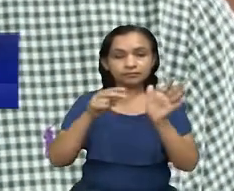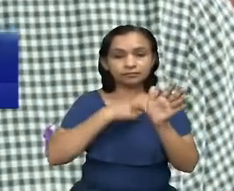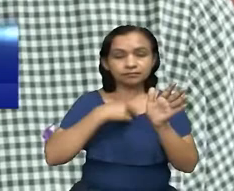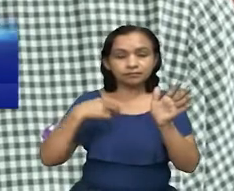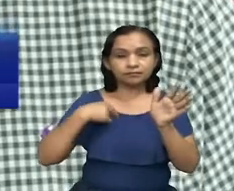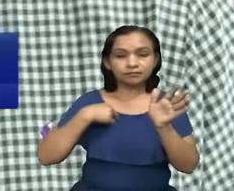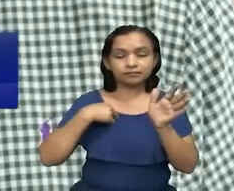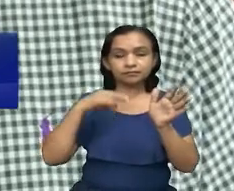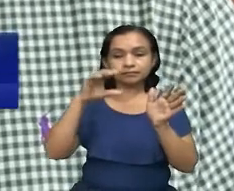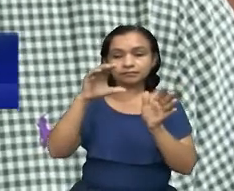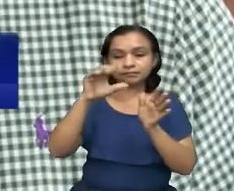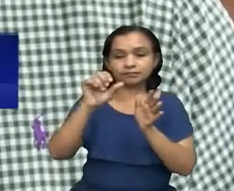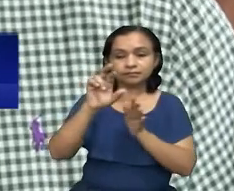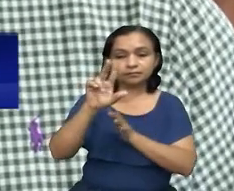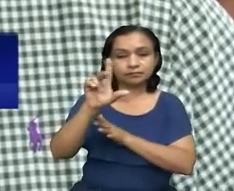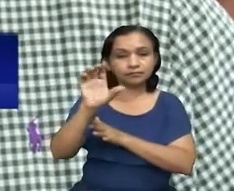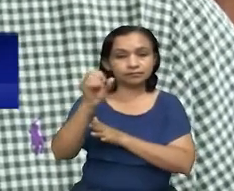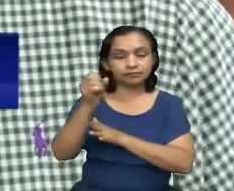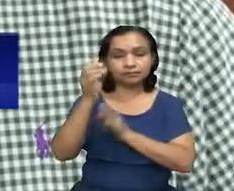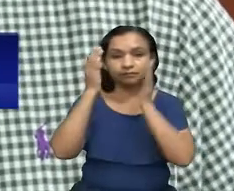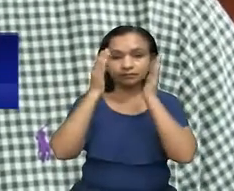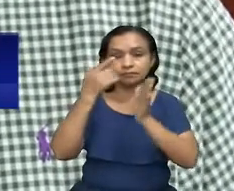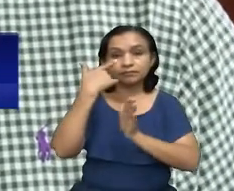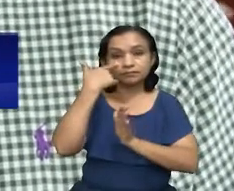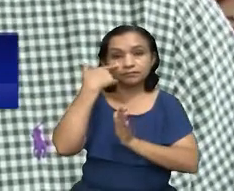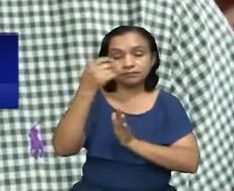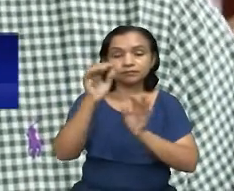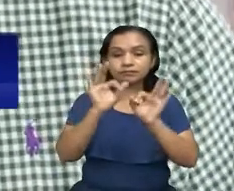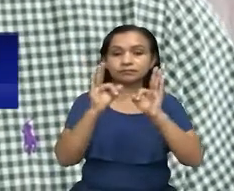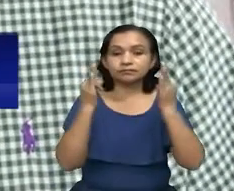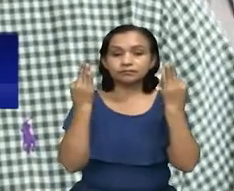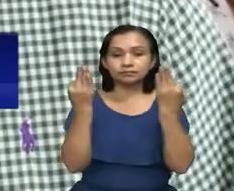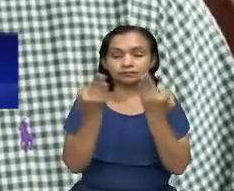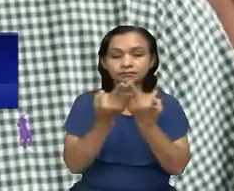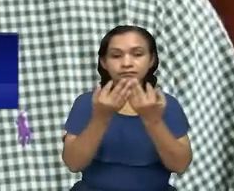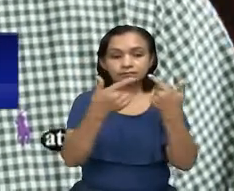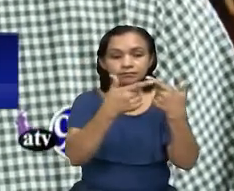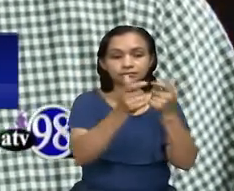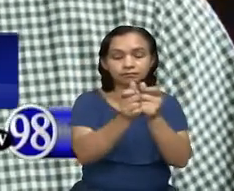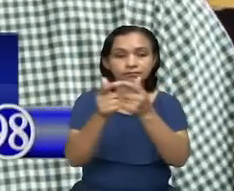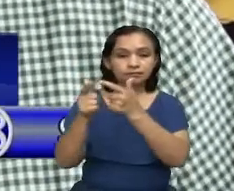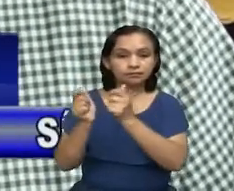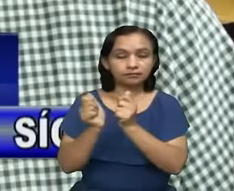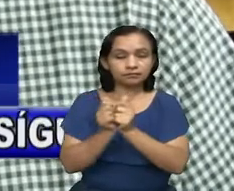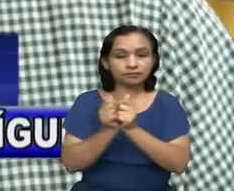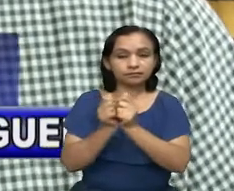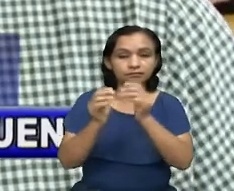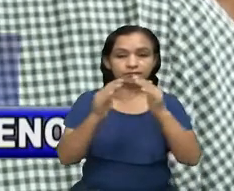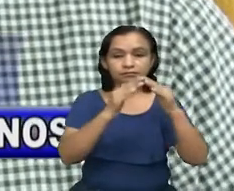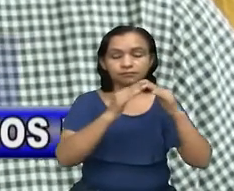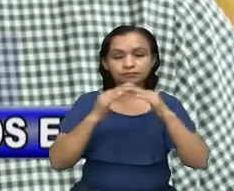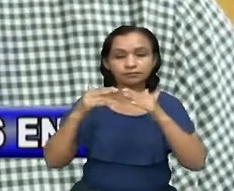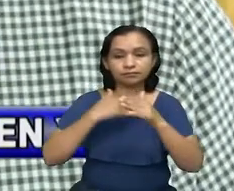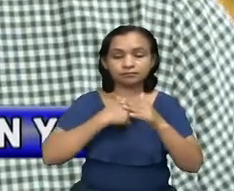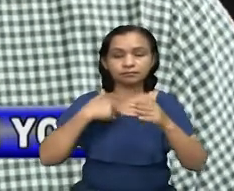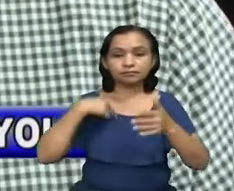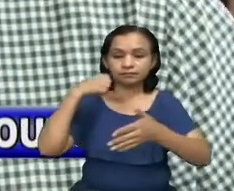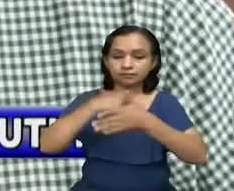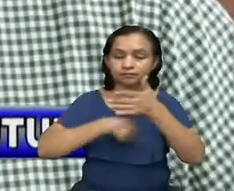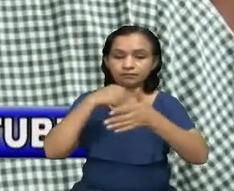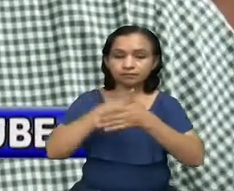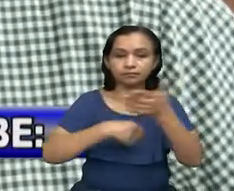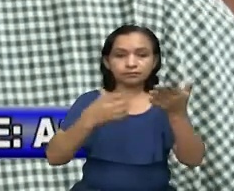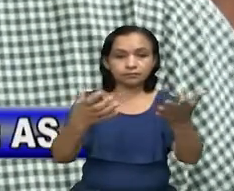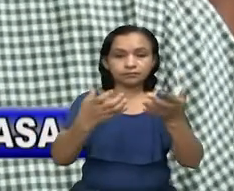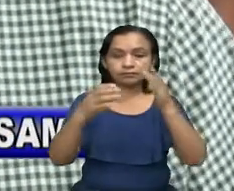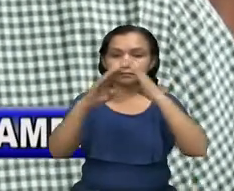Carlos Fonseca Amador, dirigida al reconocimiento de la familia, de los colectivos, de las comunidades que hacen esfuerzos y que se empeñan